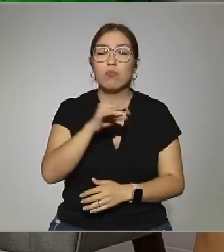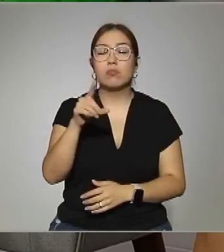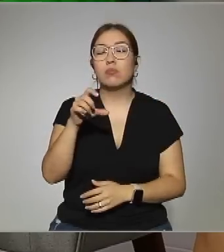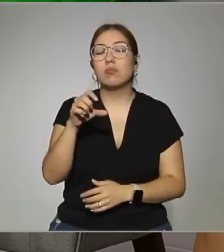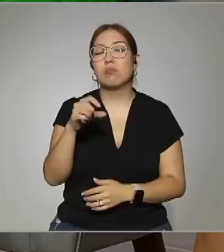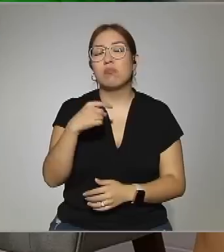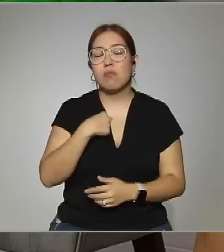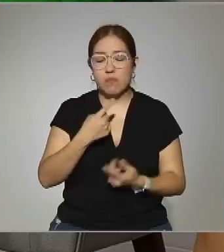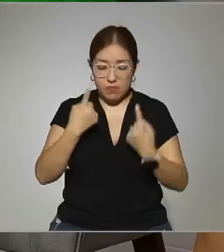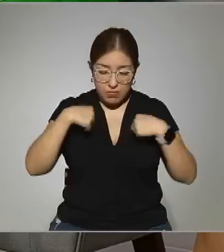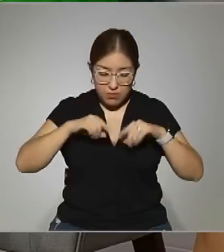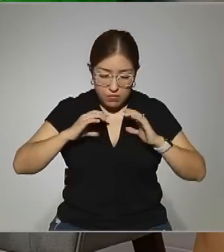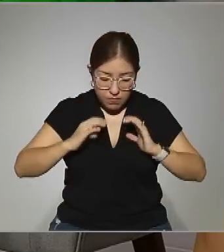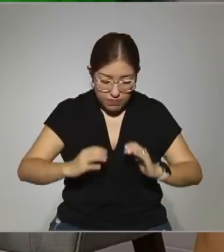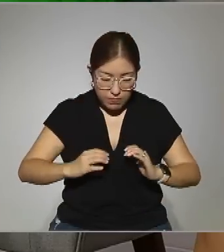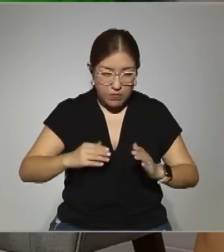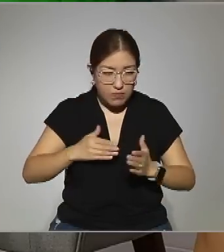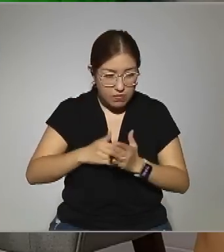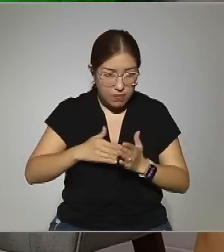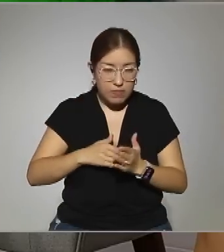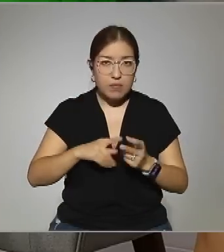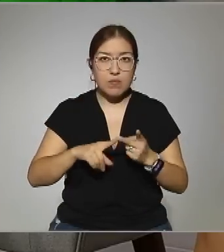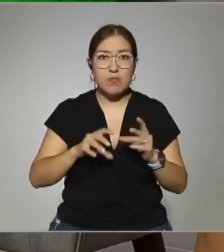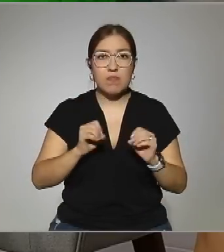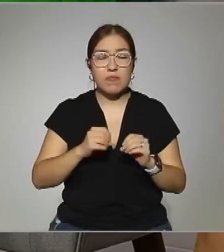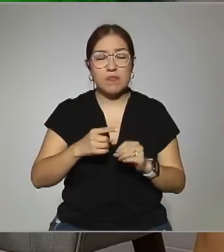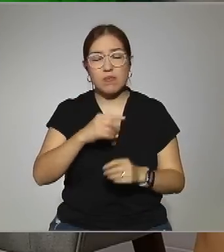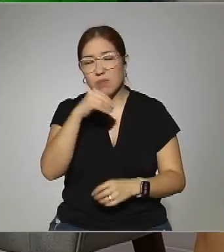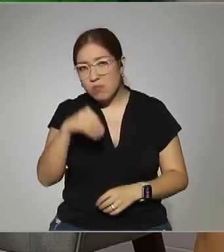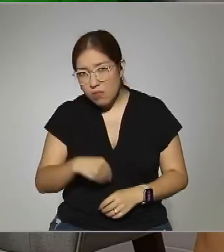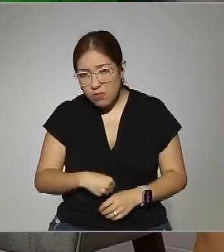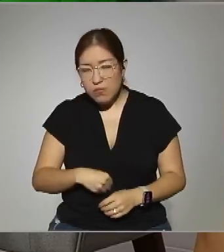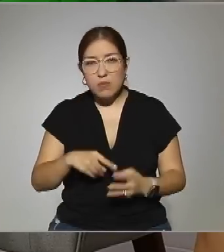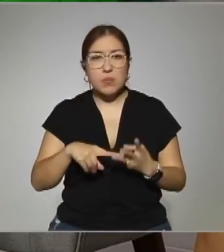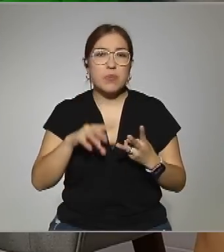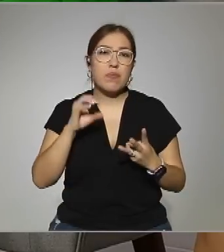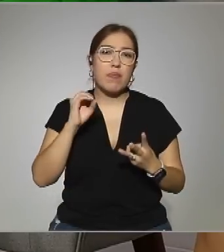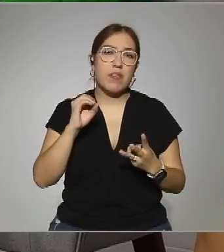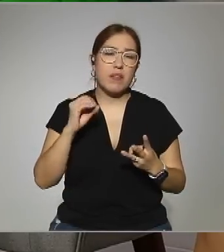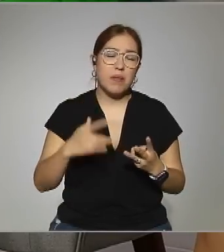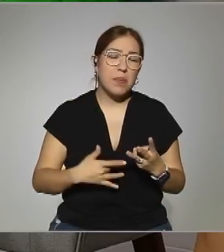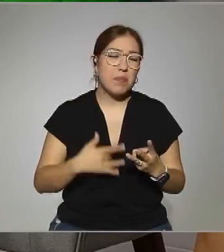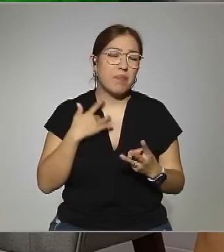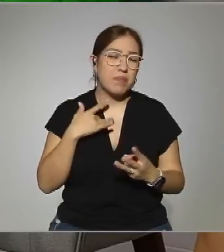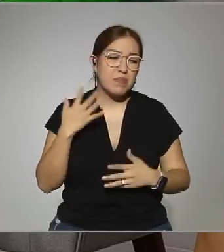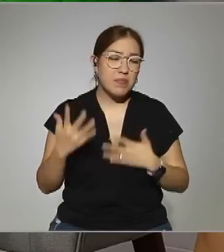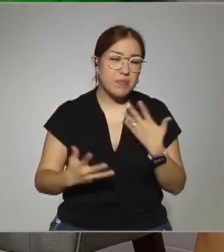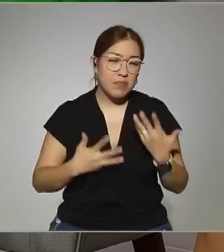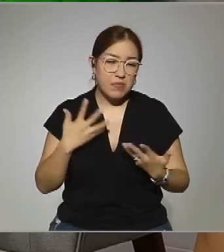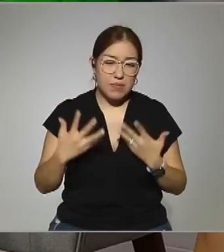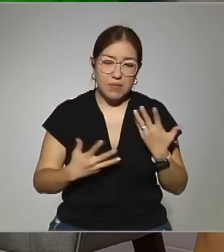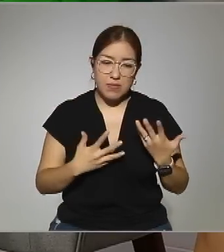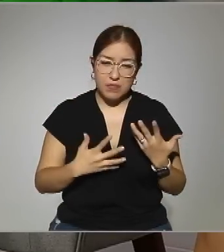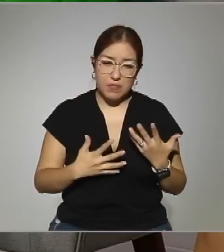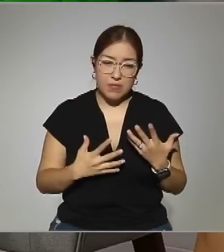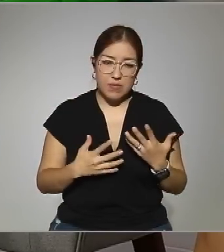somatización, inhibiciones, impedimentos importantes, culpa, algunas cuestiones de mucha insistencia y de